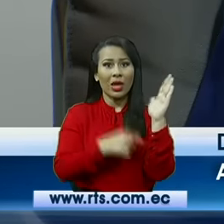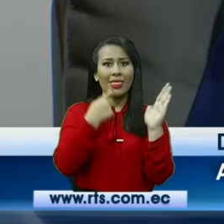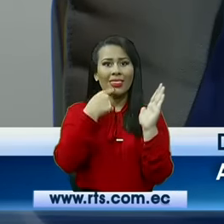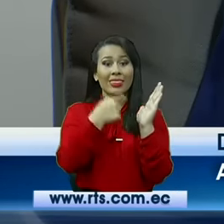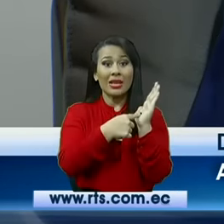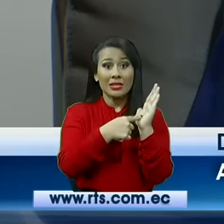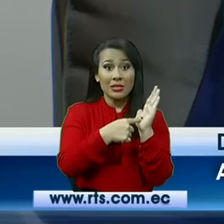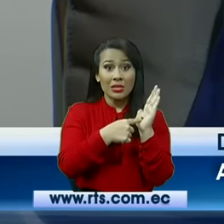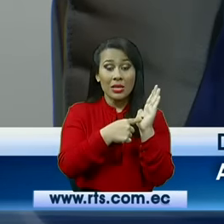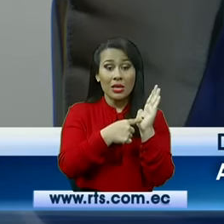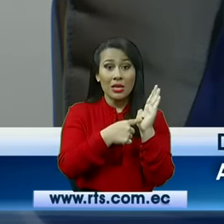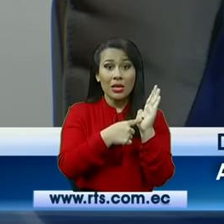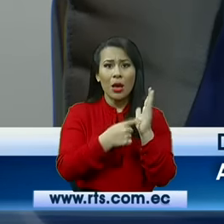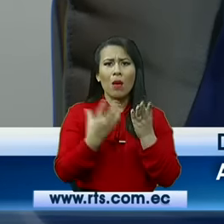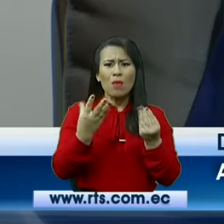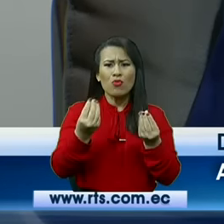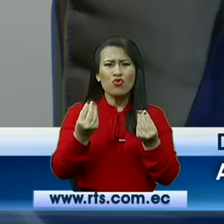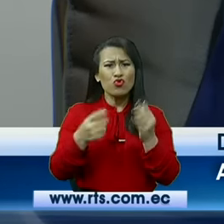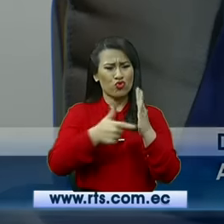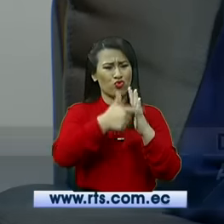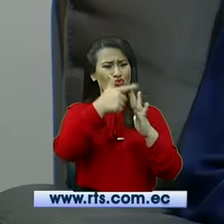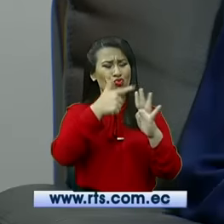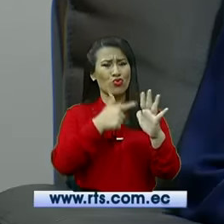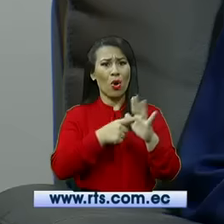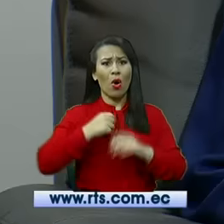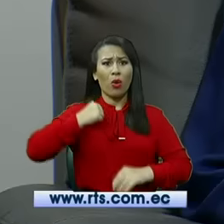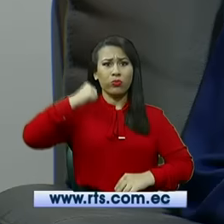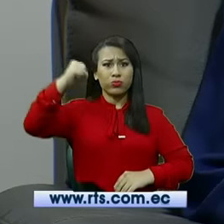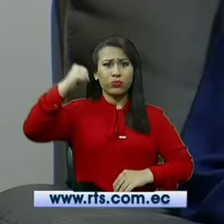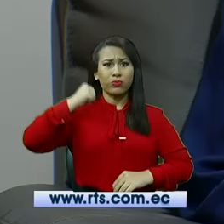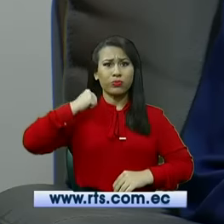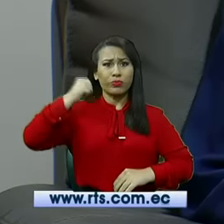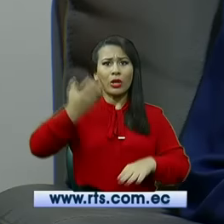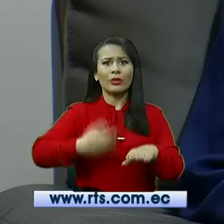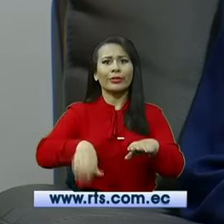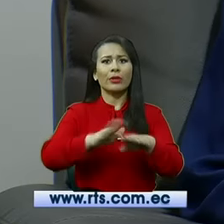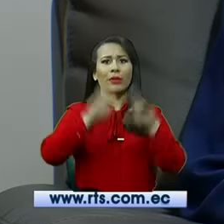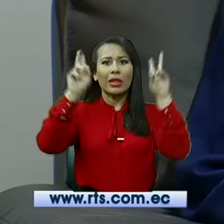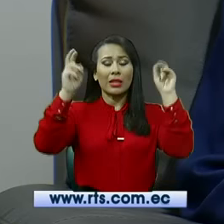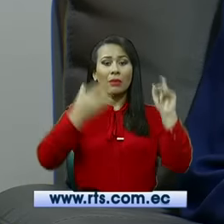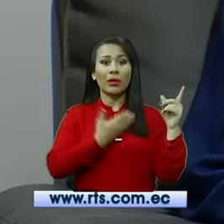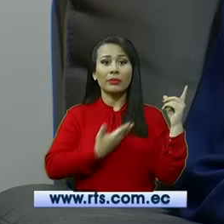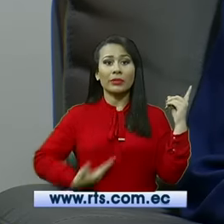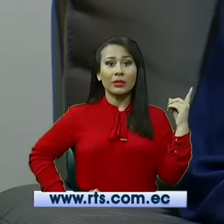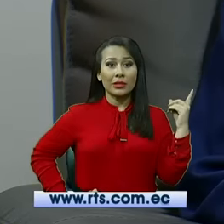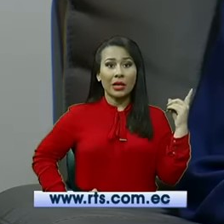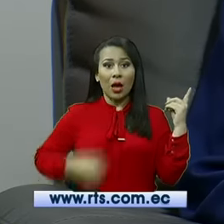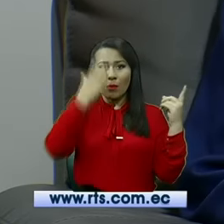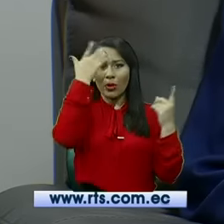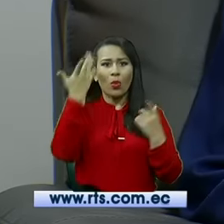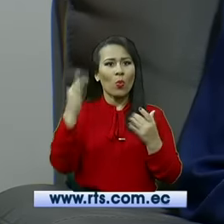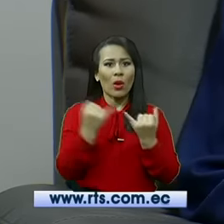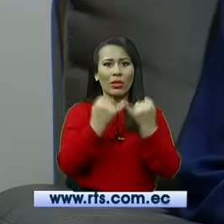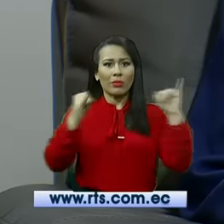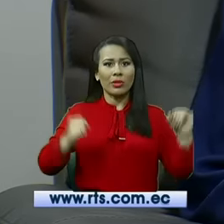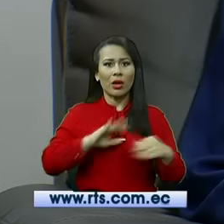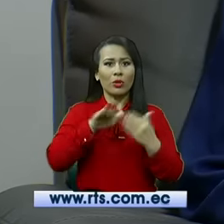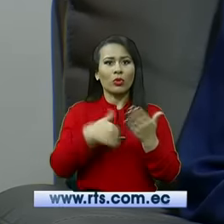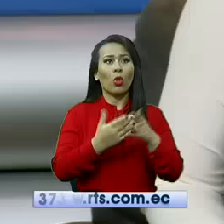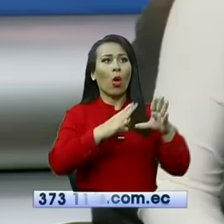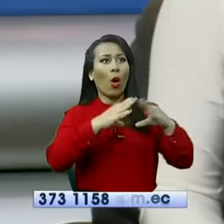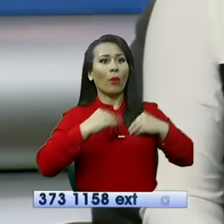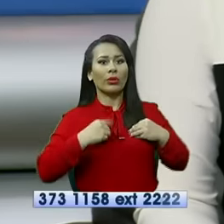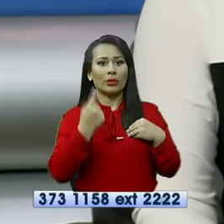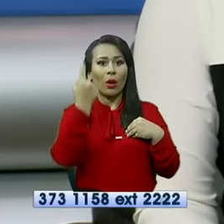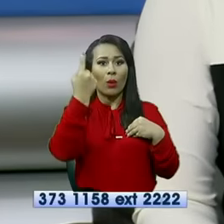exceso de poder en la función ejecutiva respecto a la independencia de las otras funciones del Estado